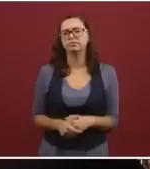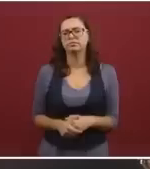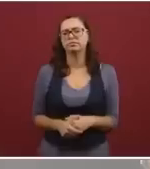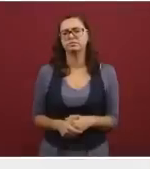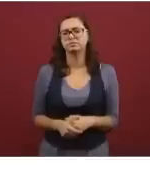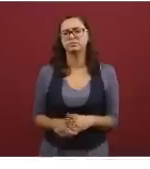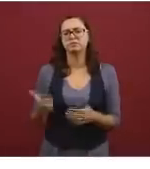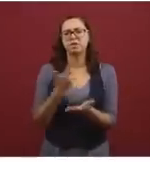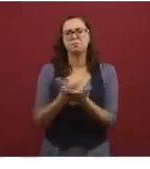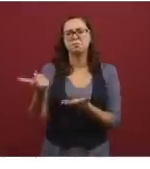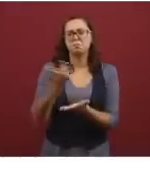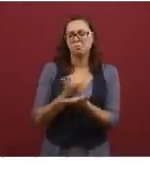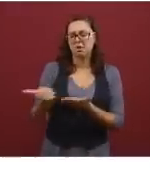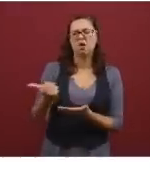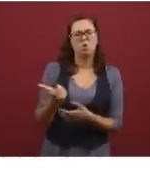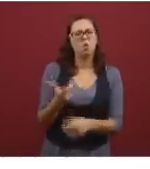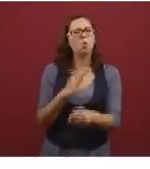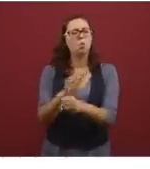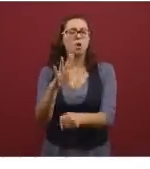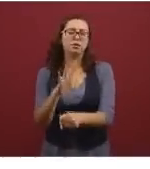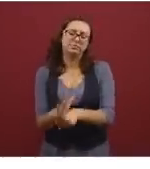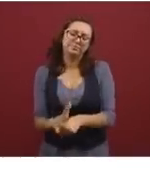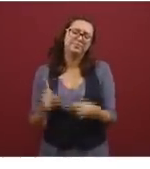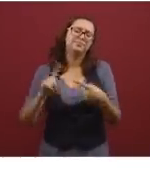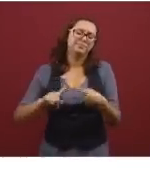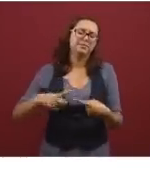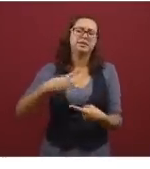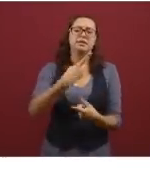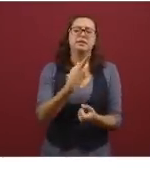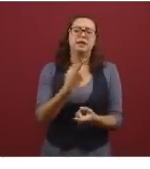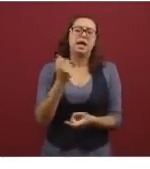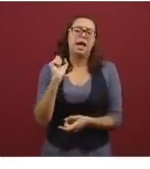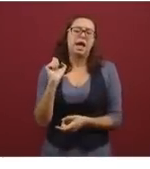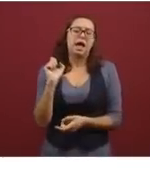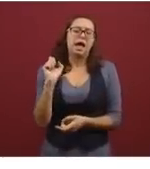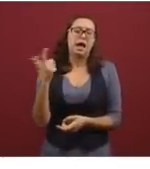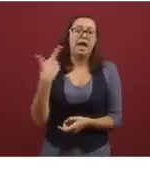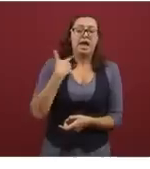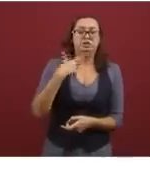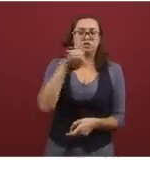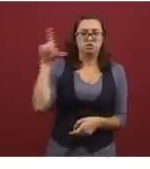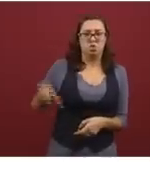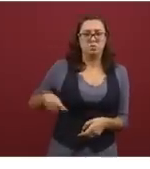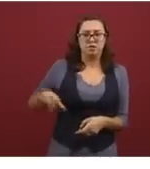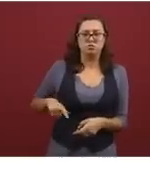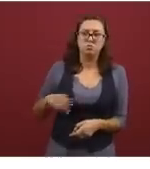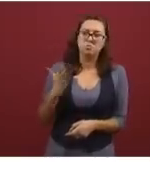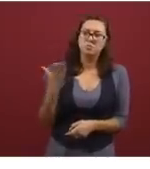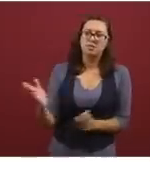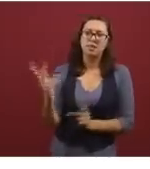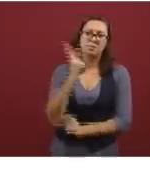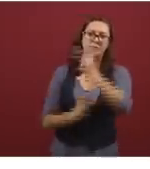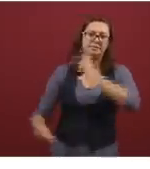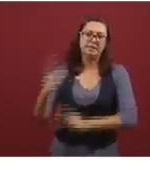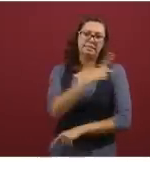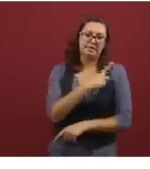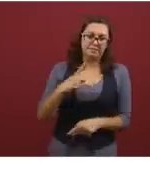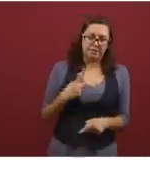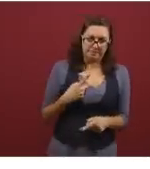nos dejaron la anterior administración por el orden de 63 mil millones de pesos, de